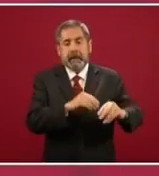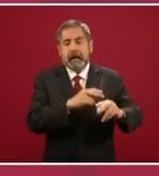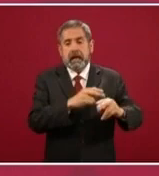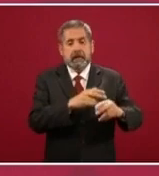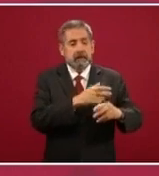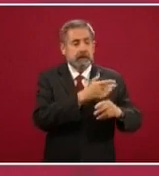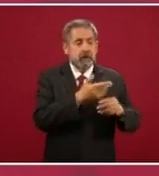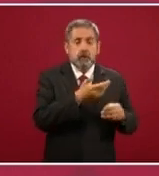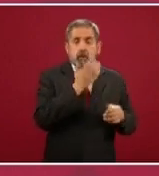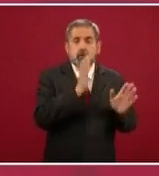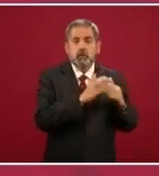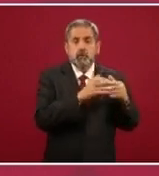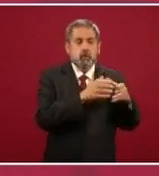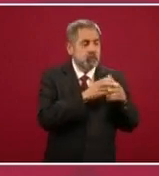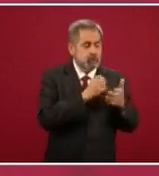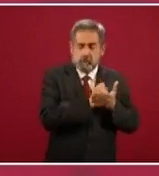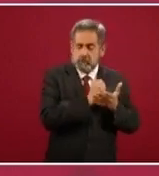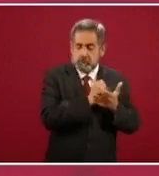conservadores